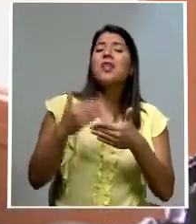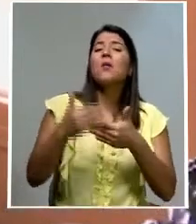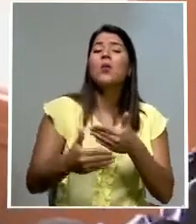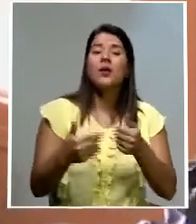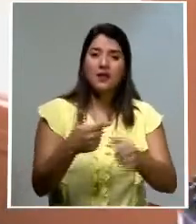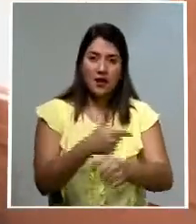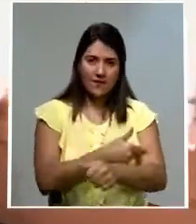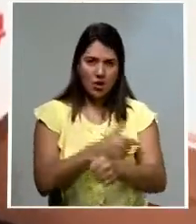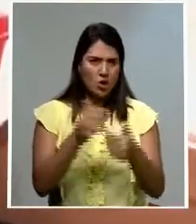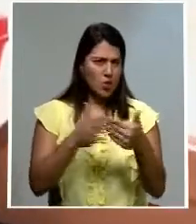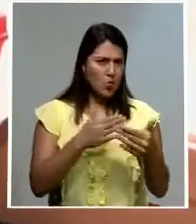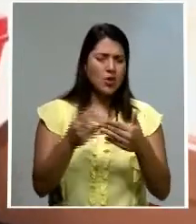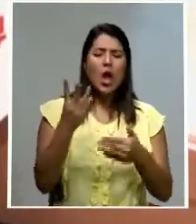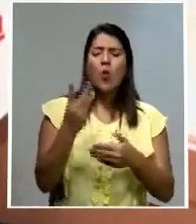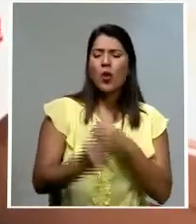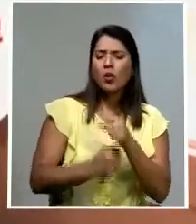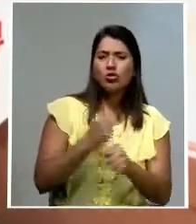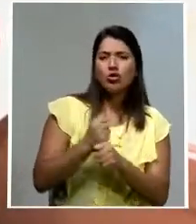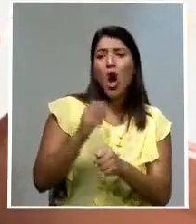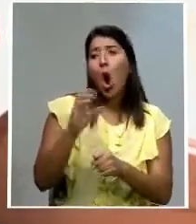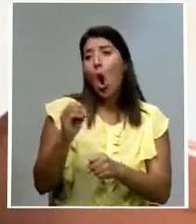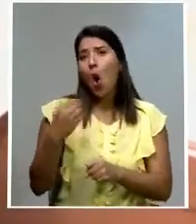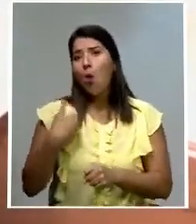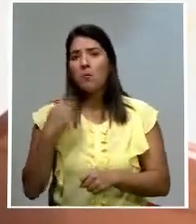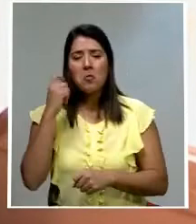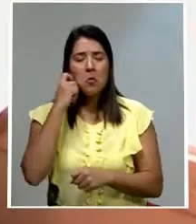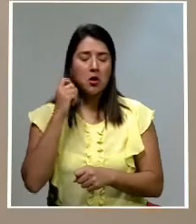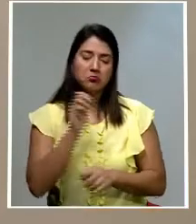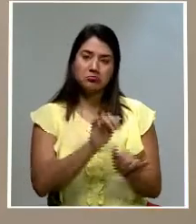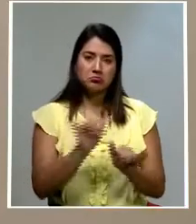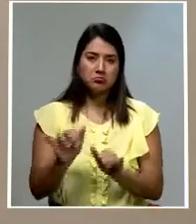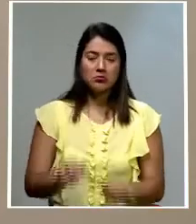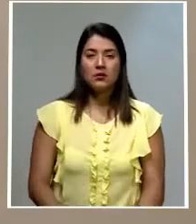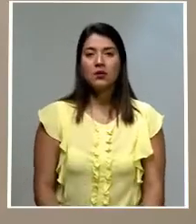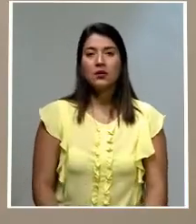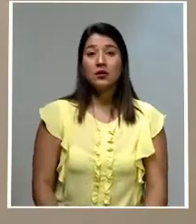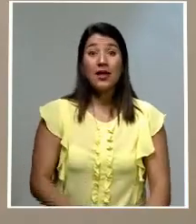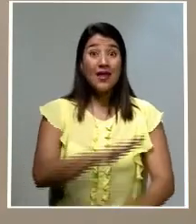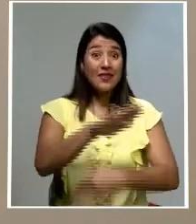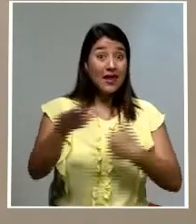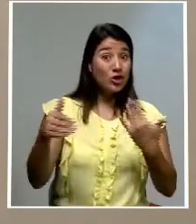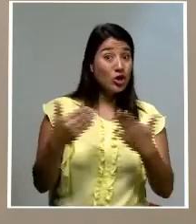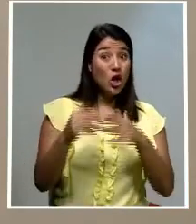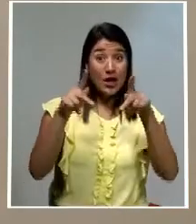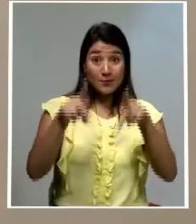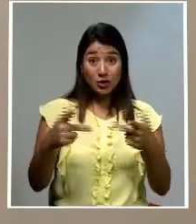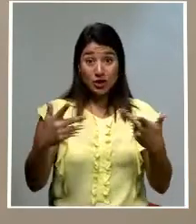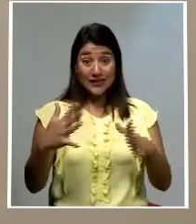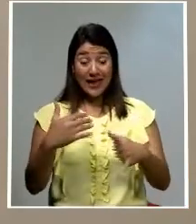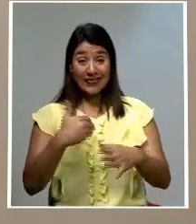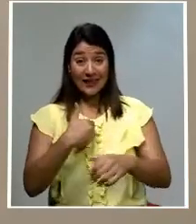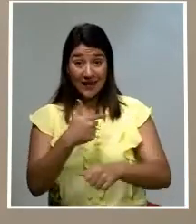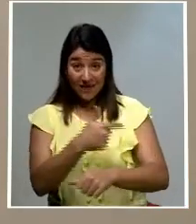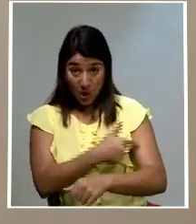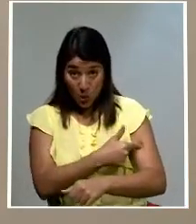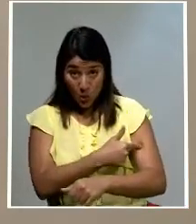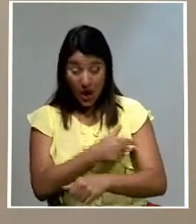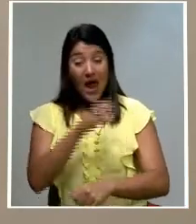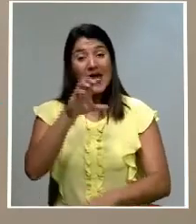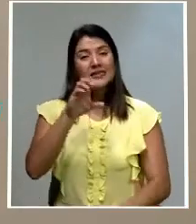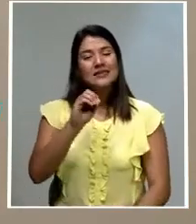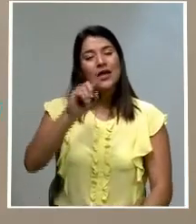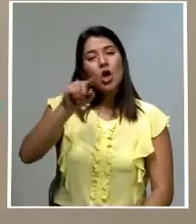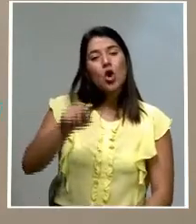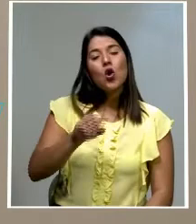del grupo de edad o sexo de las personas vacunadas. Del total de personas vacunadas, el 0,72%